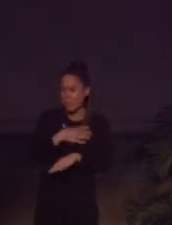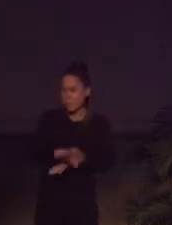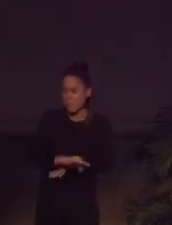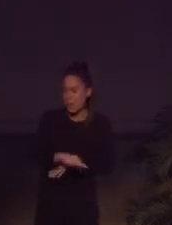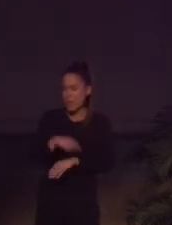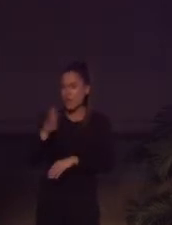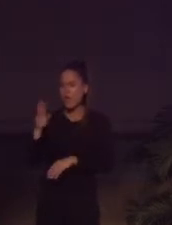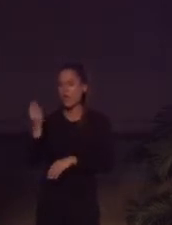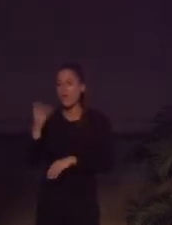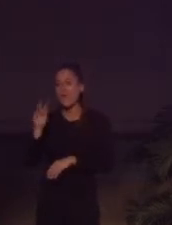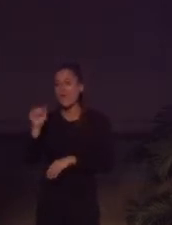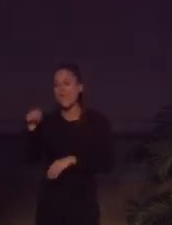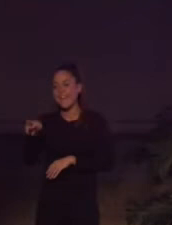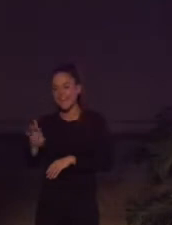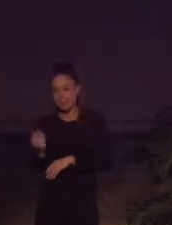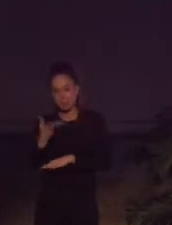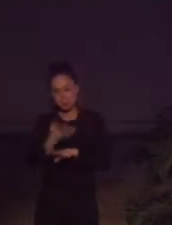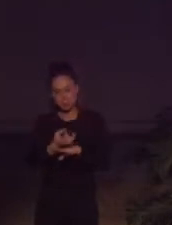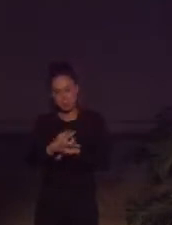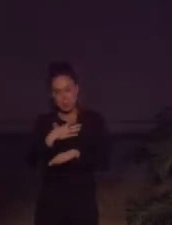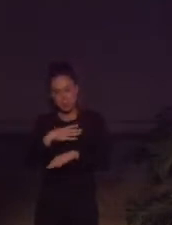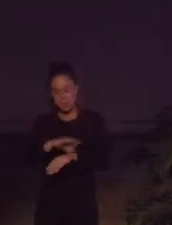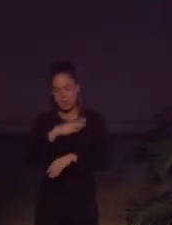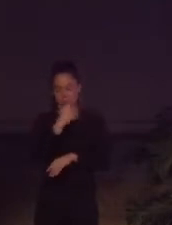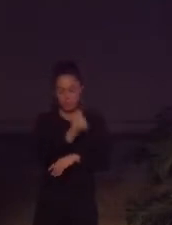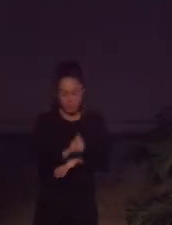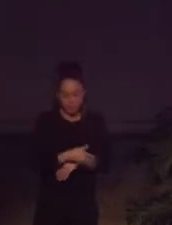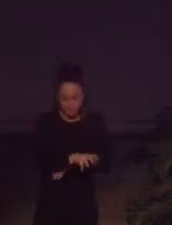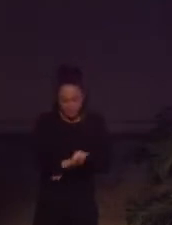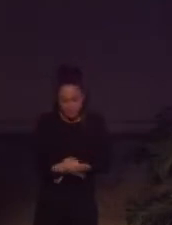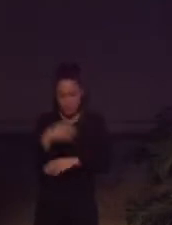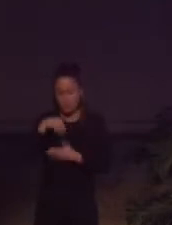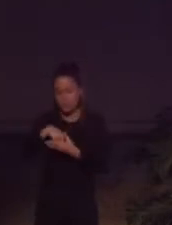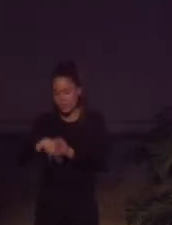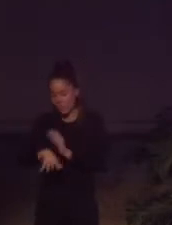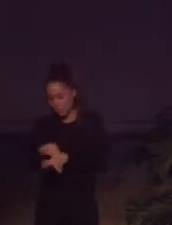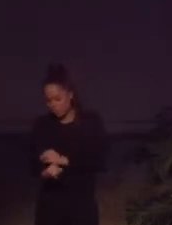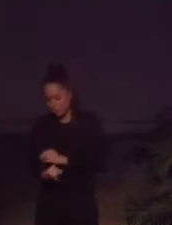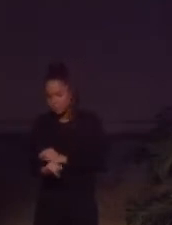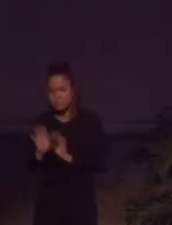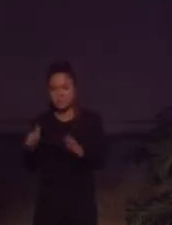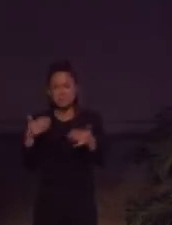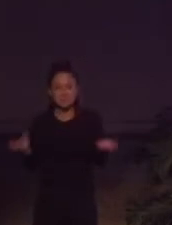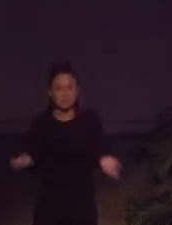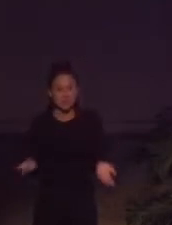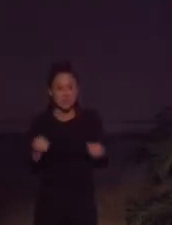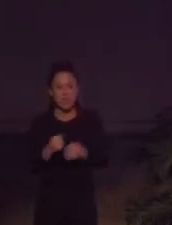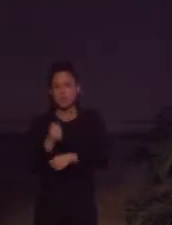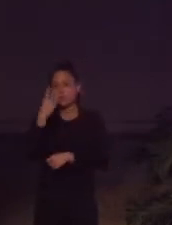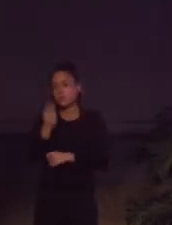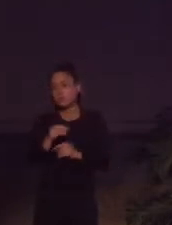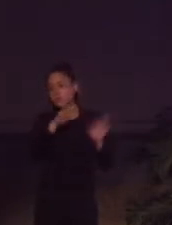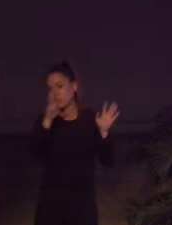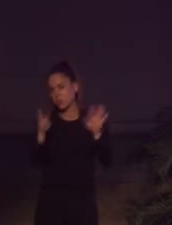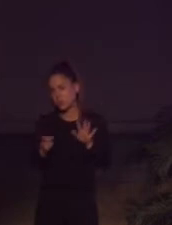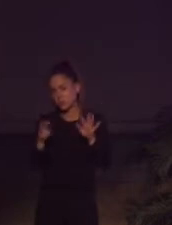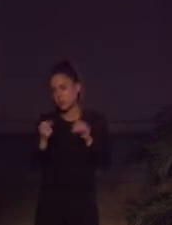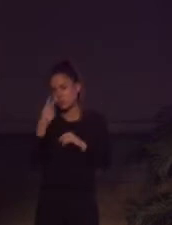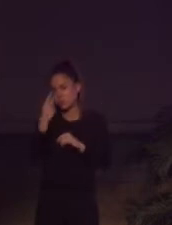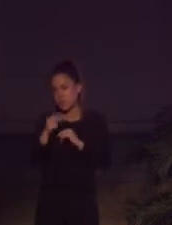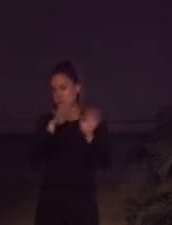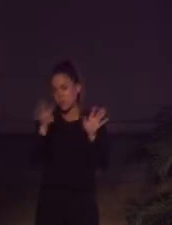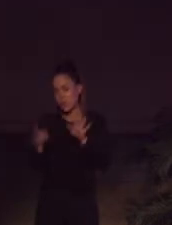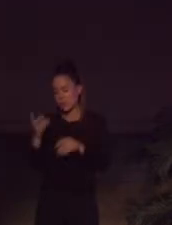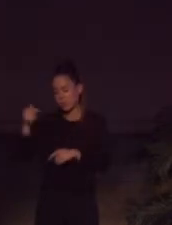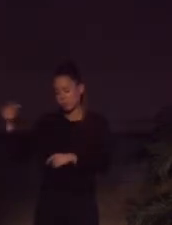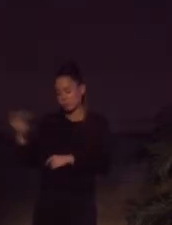queer. Ya teníamos diseñador, ya teníamos contenido y, bueno, entonces, sobre el 2008-2009, Marian